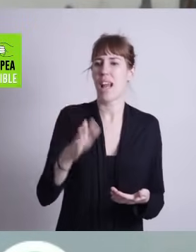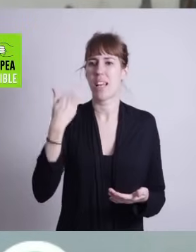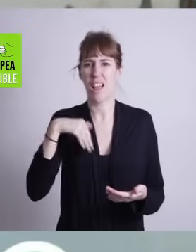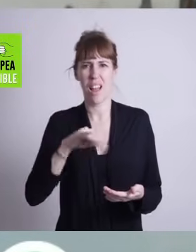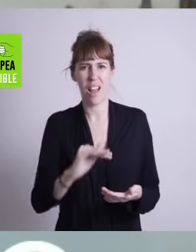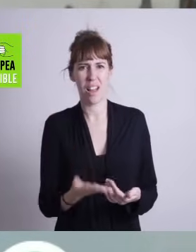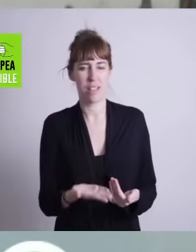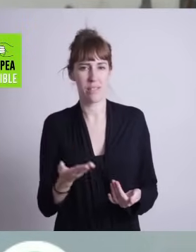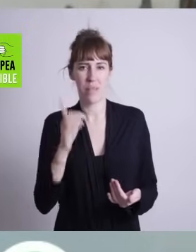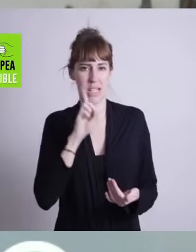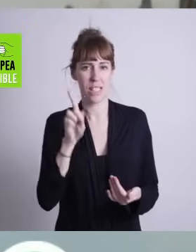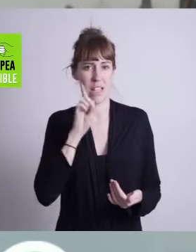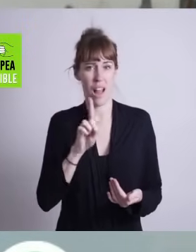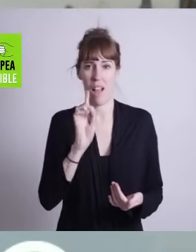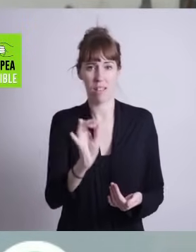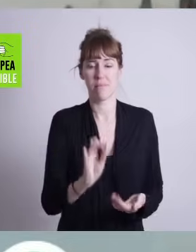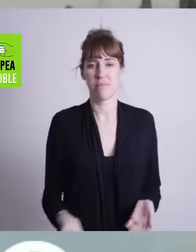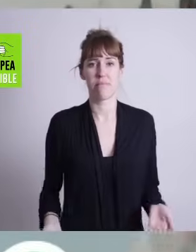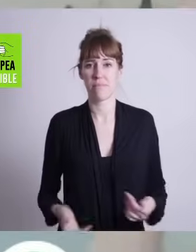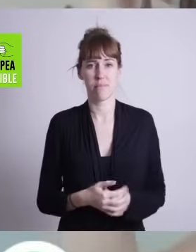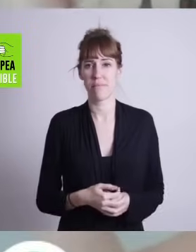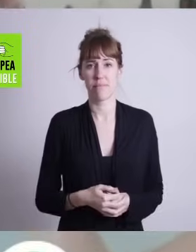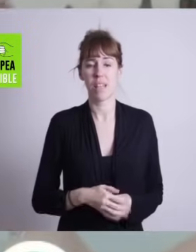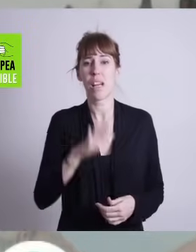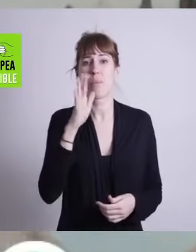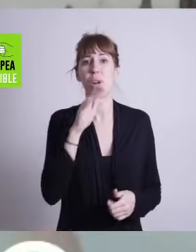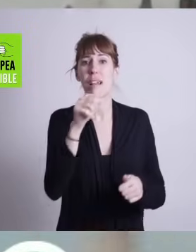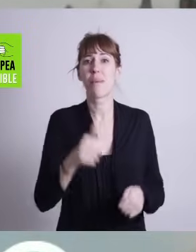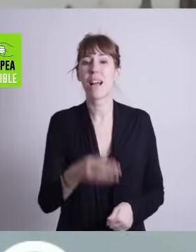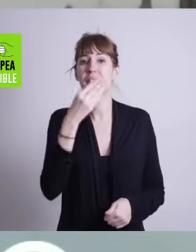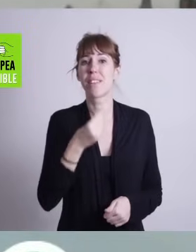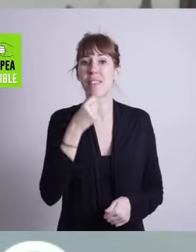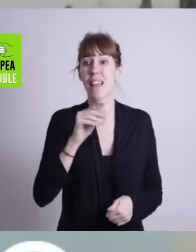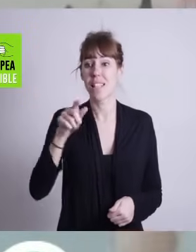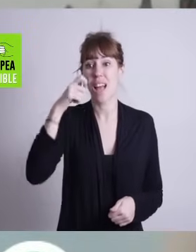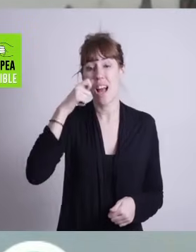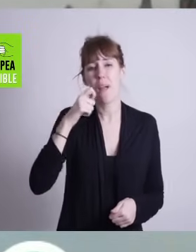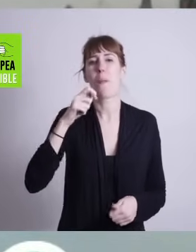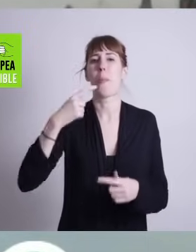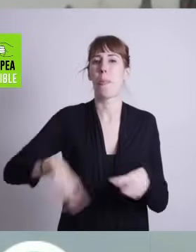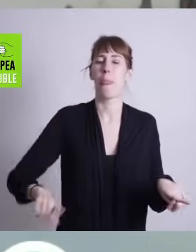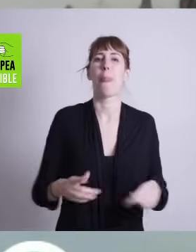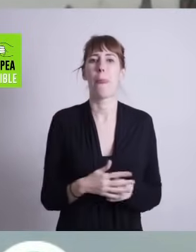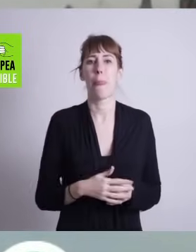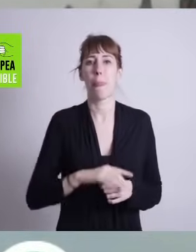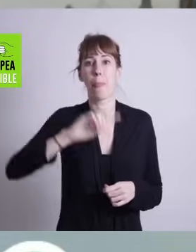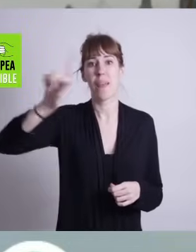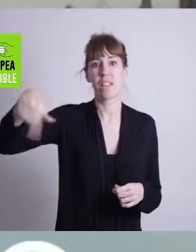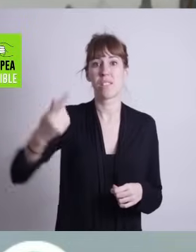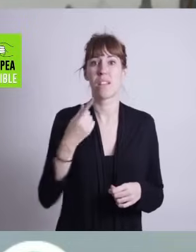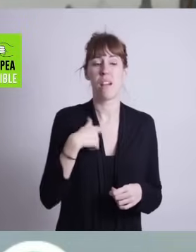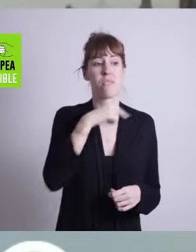Es mentira, no es cierto. Porque el patrón de belleza de esas otras razas es otro. Para ellos, nosotros somos los feos.